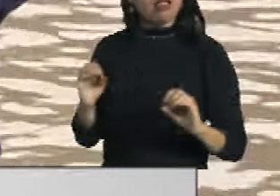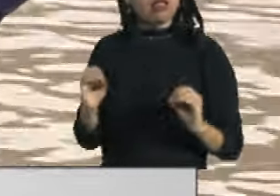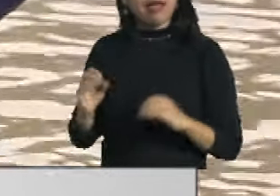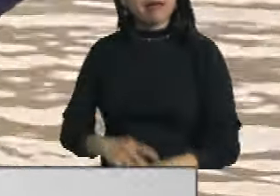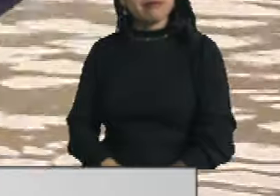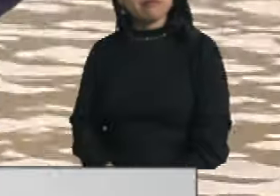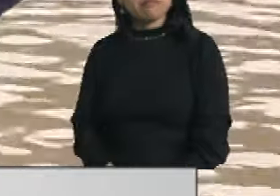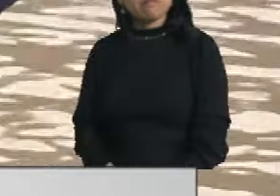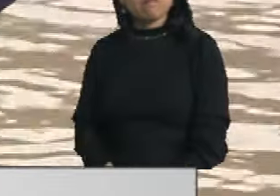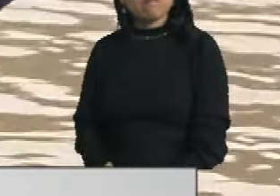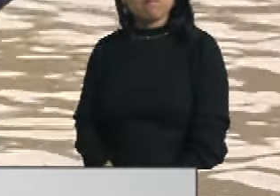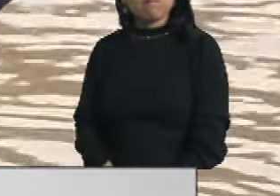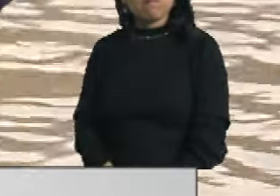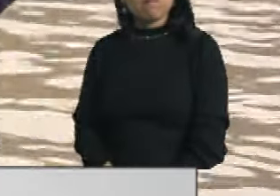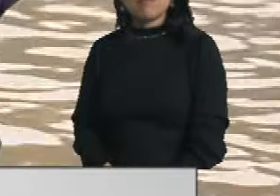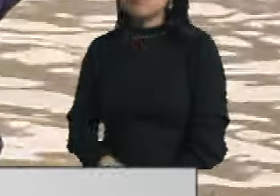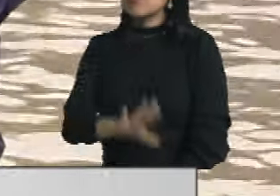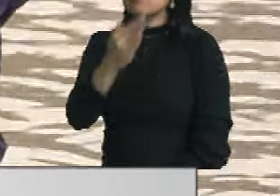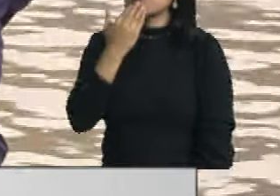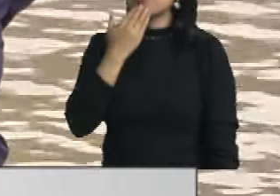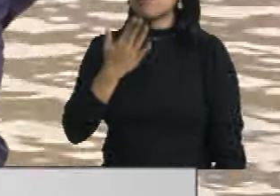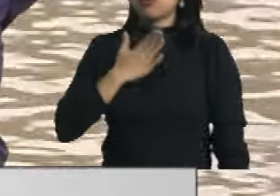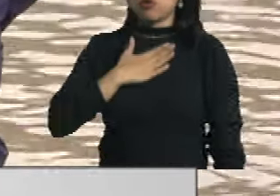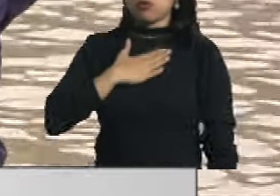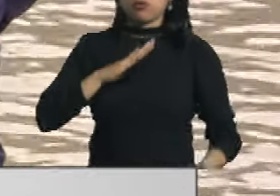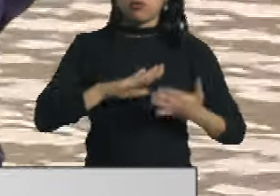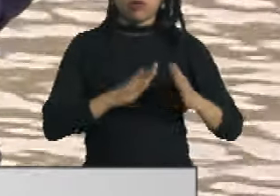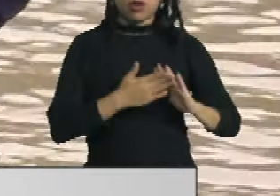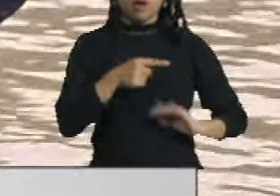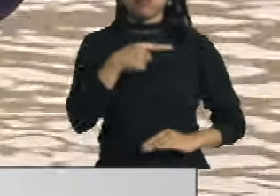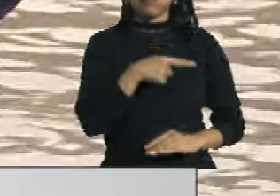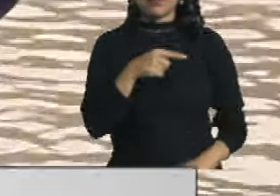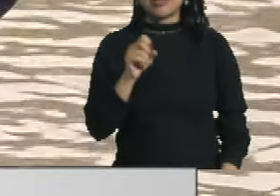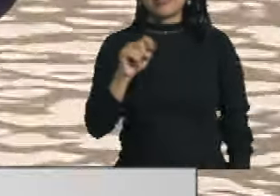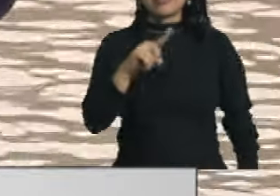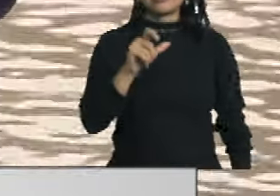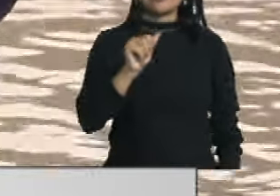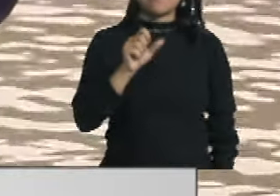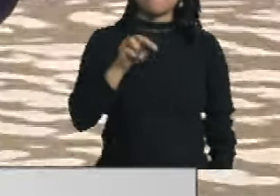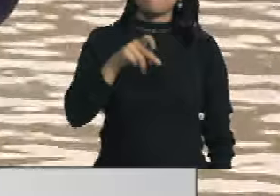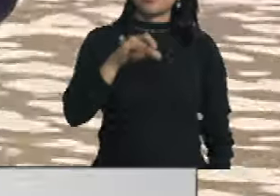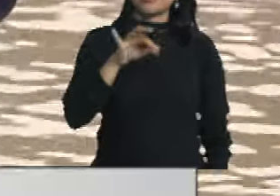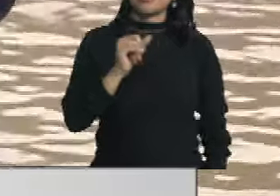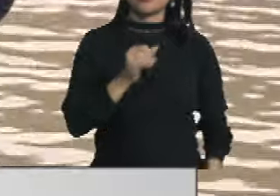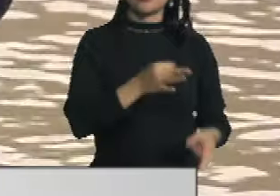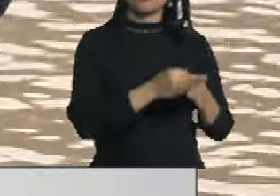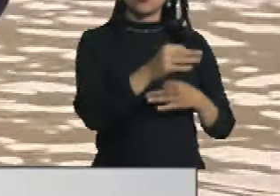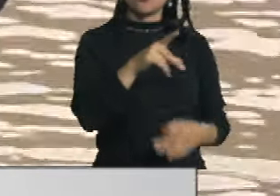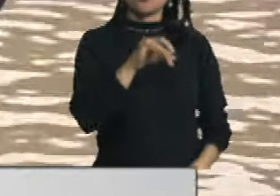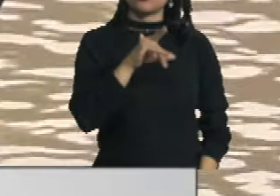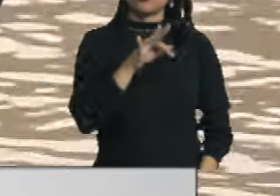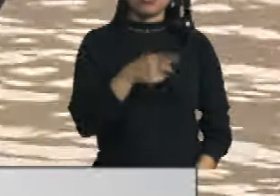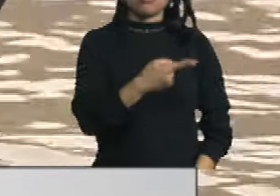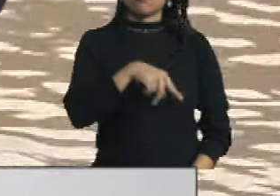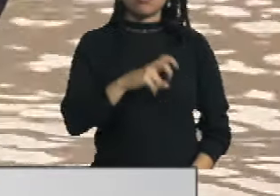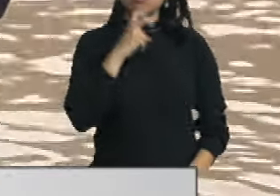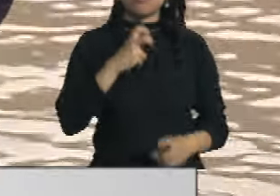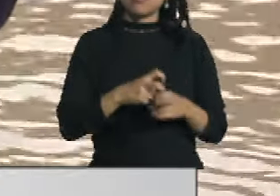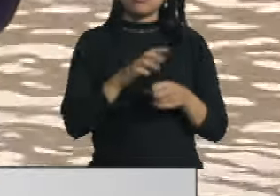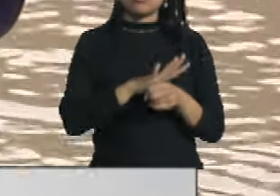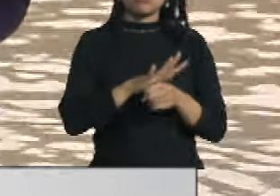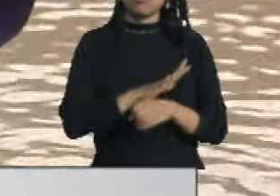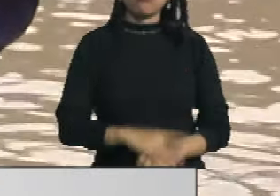también. Por ejemplo, de la comunidad donde venimos, de la comunidad San Pedro de Tipisca hasta el municipio de Puerto Nariño, está muy complicado.